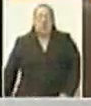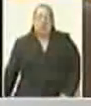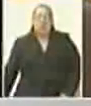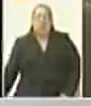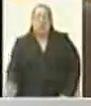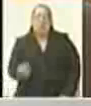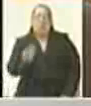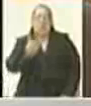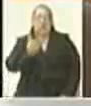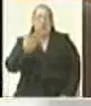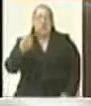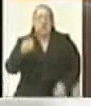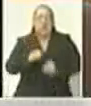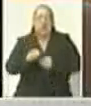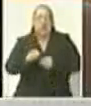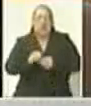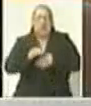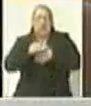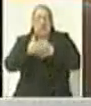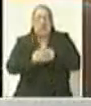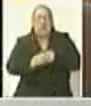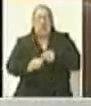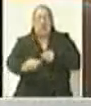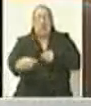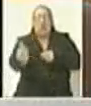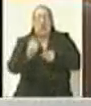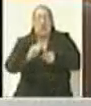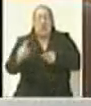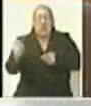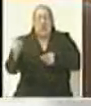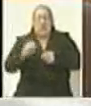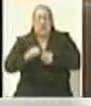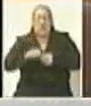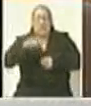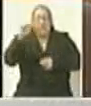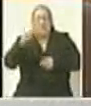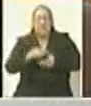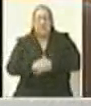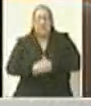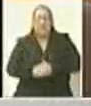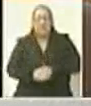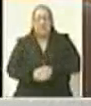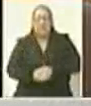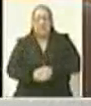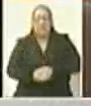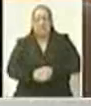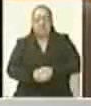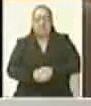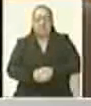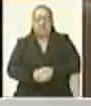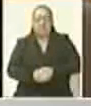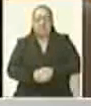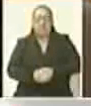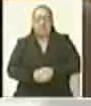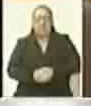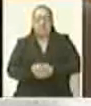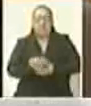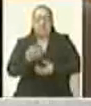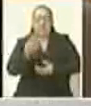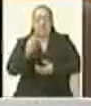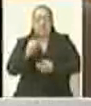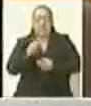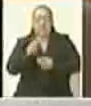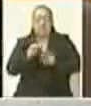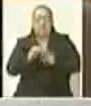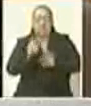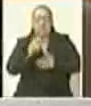300 metros de largo, 100 metros de alto, provocando un embalse de aproximadamente 40 millones de metros